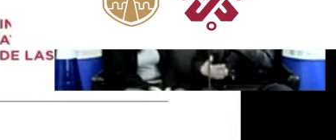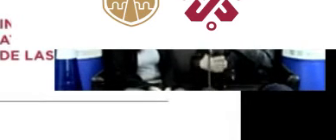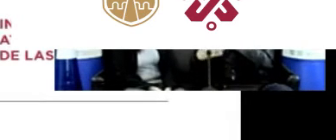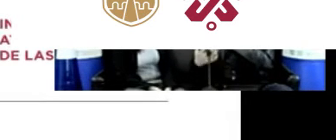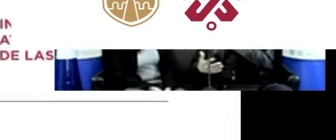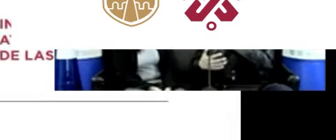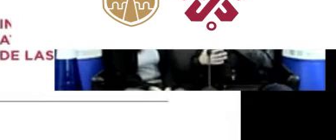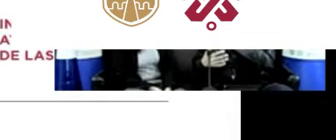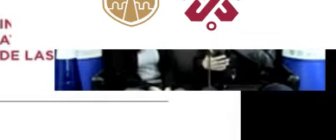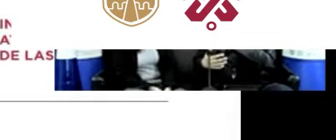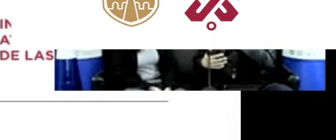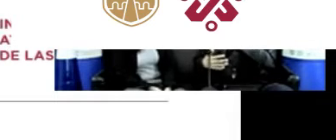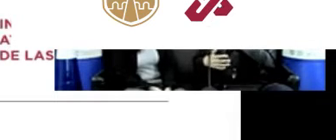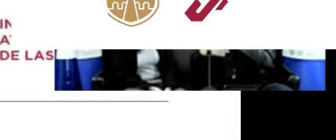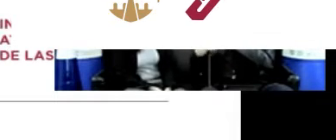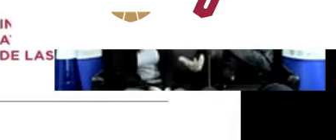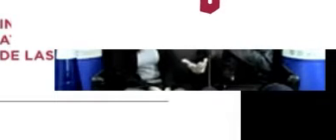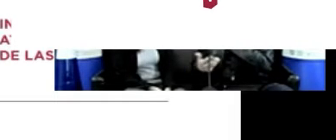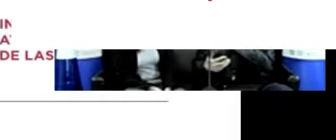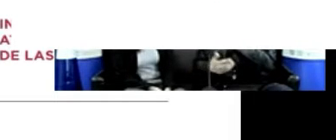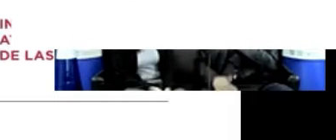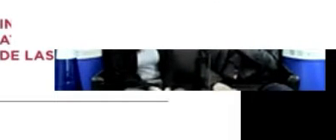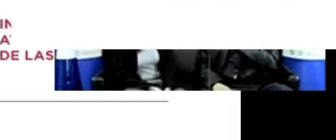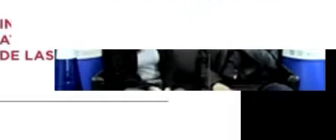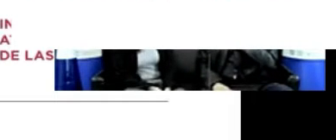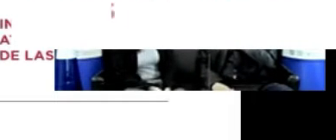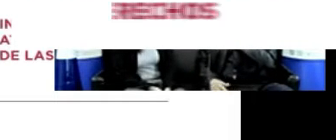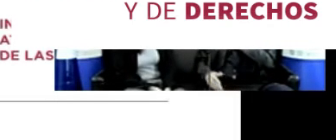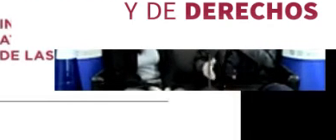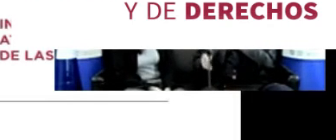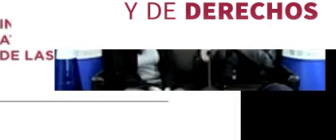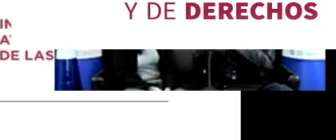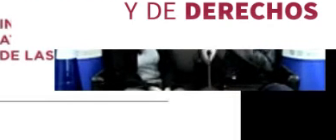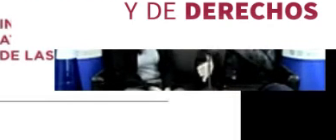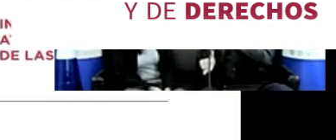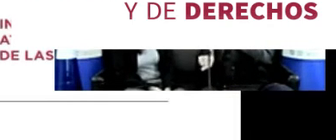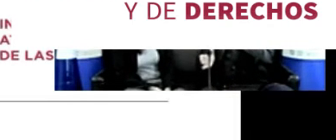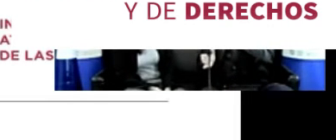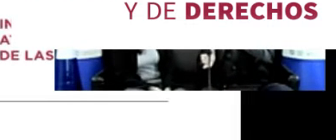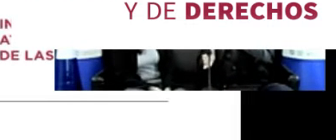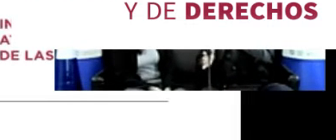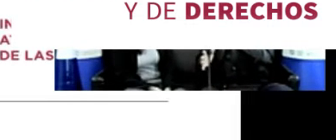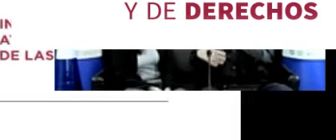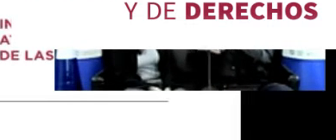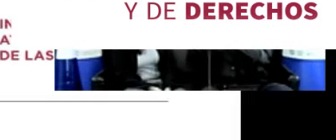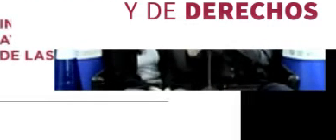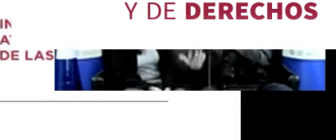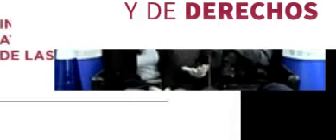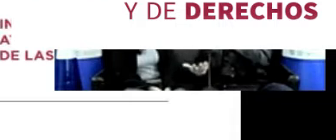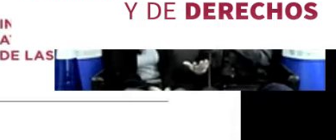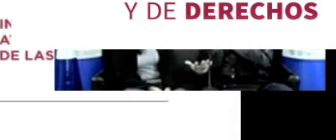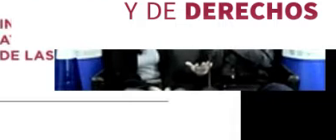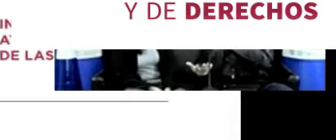notado algunos daños, algunas pérdidas, entonces sobre eso hay que trabajar para crear